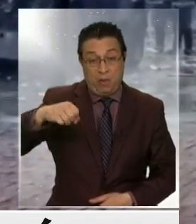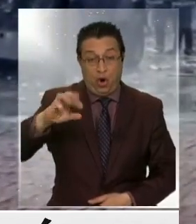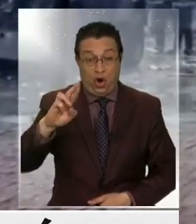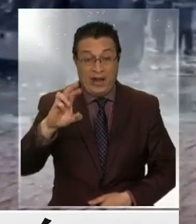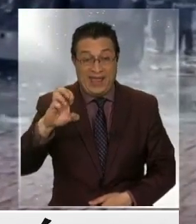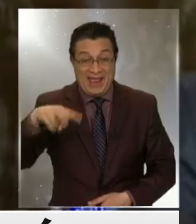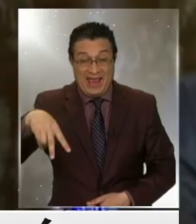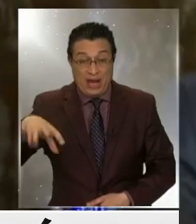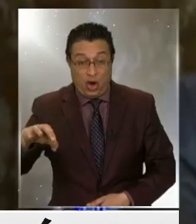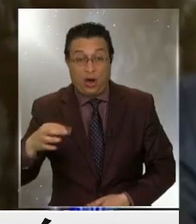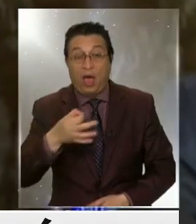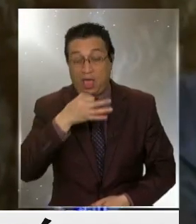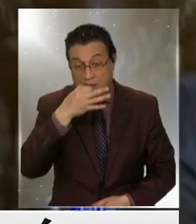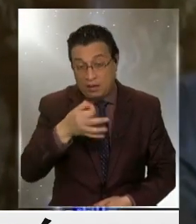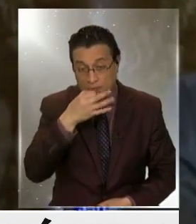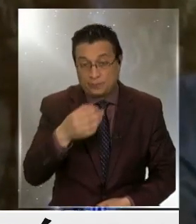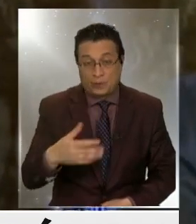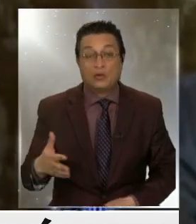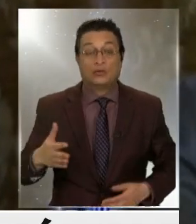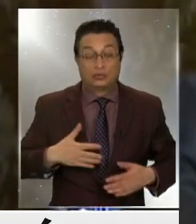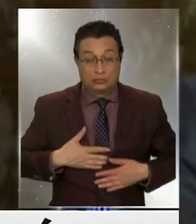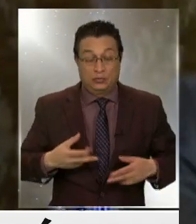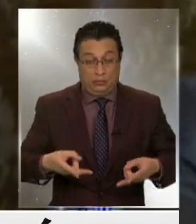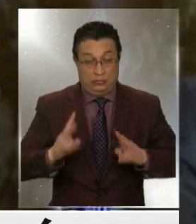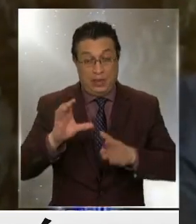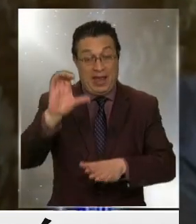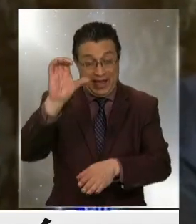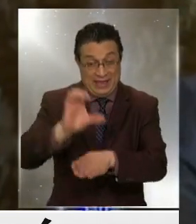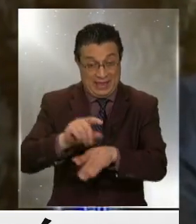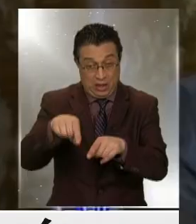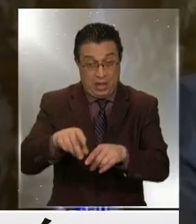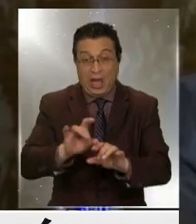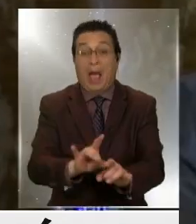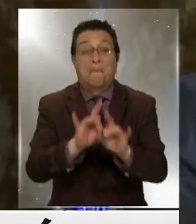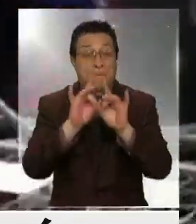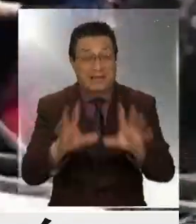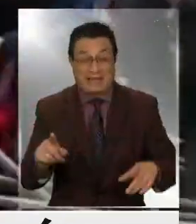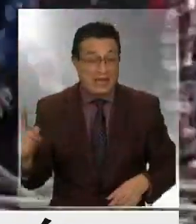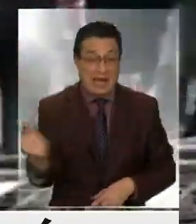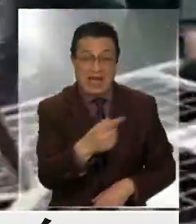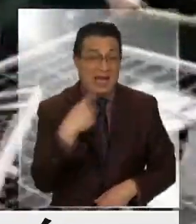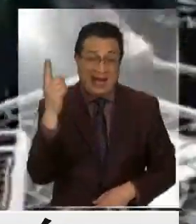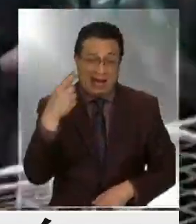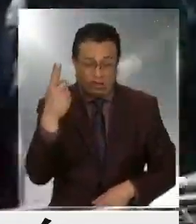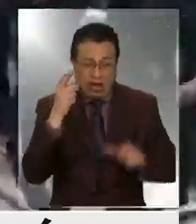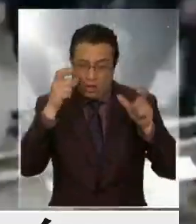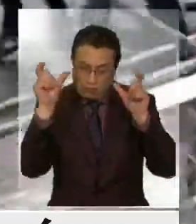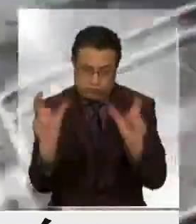anuncio. He dispuesto el estado de excepción a nivel nacional.